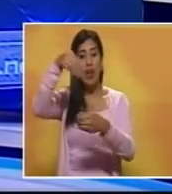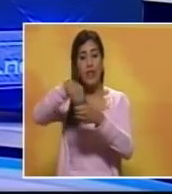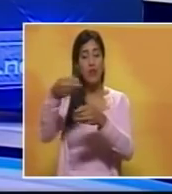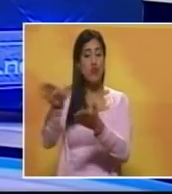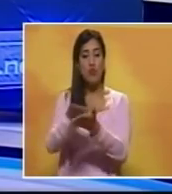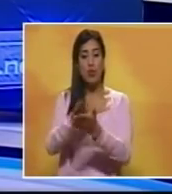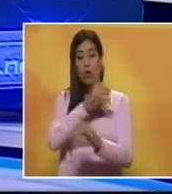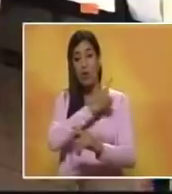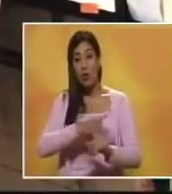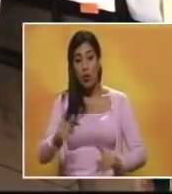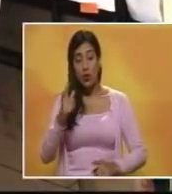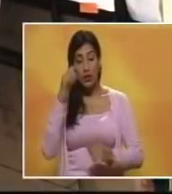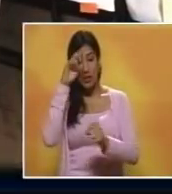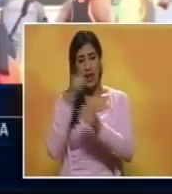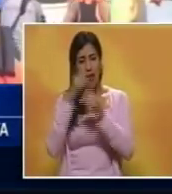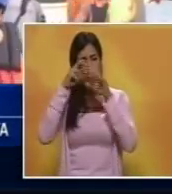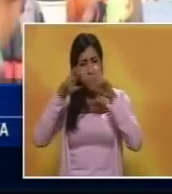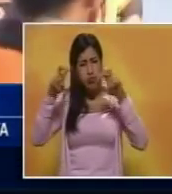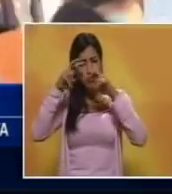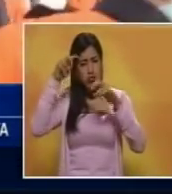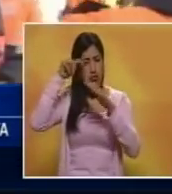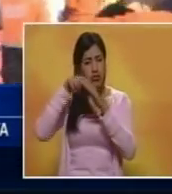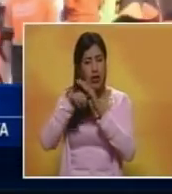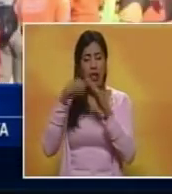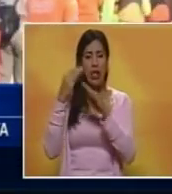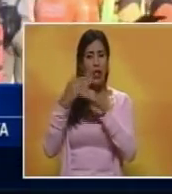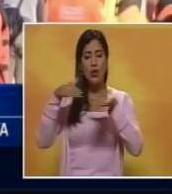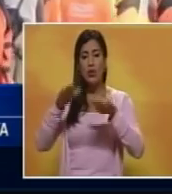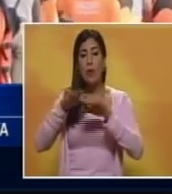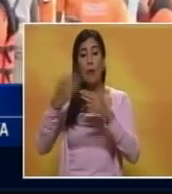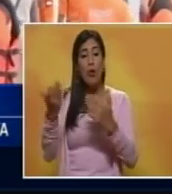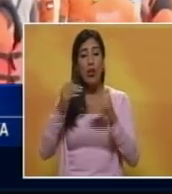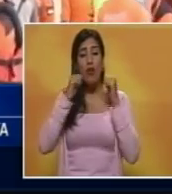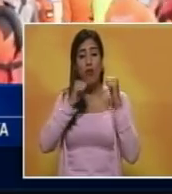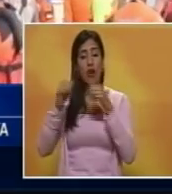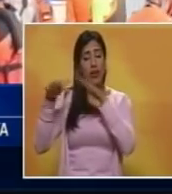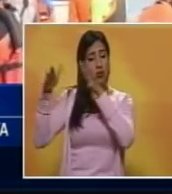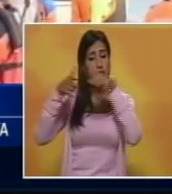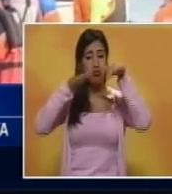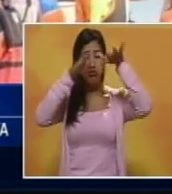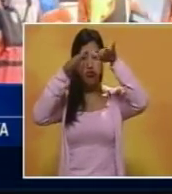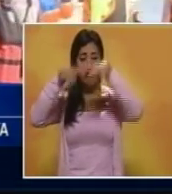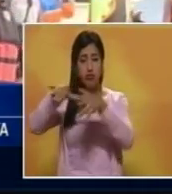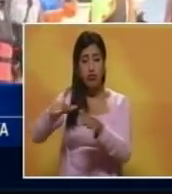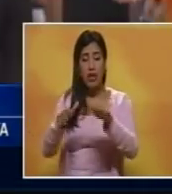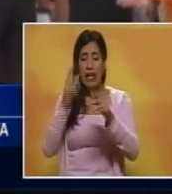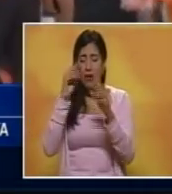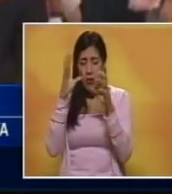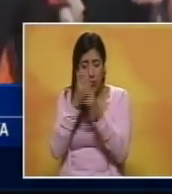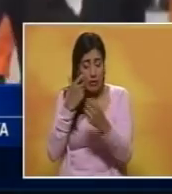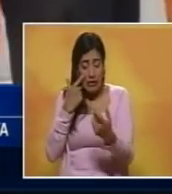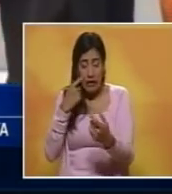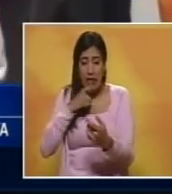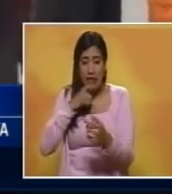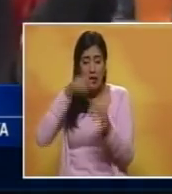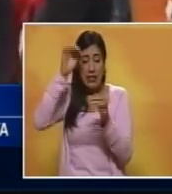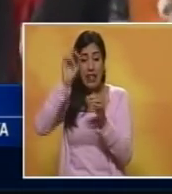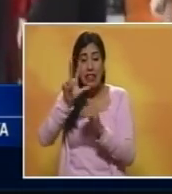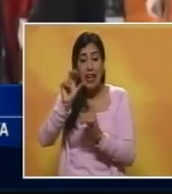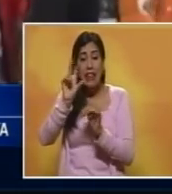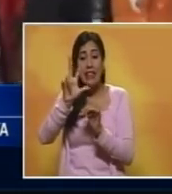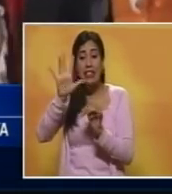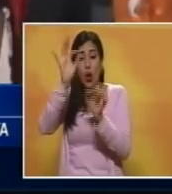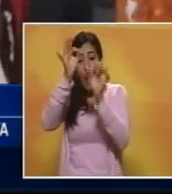Los trabajos de los submarinistas se han visto obstaculizados por fuertes corrientes y la escasa visibilidad a 30 y 35 metros